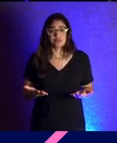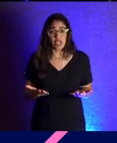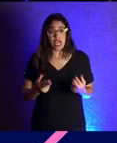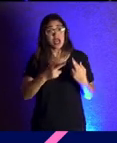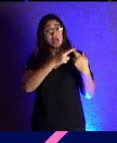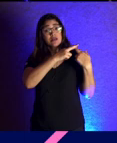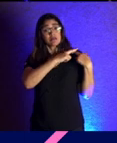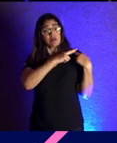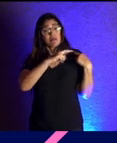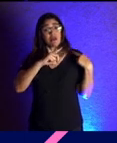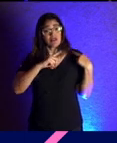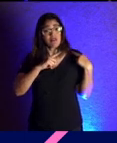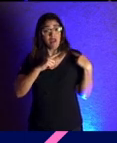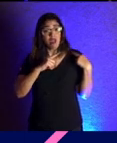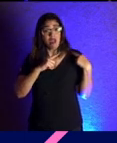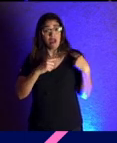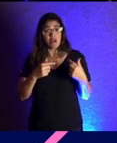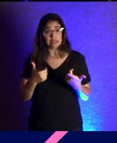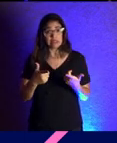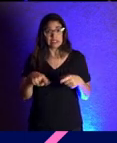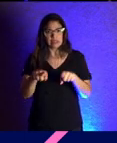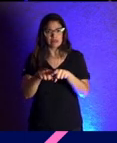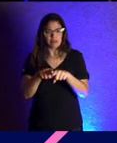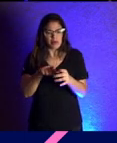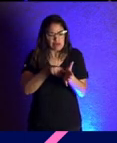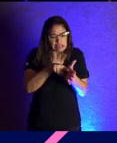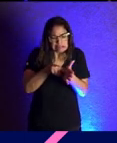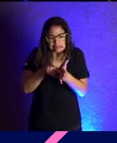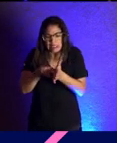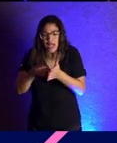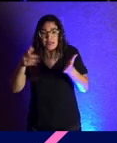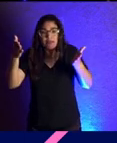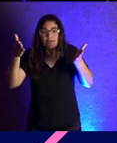a decir que vamos a intentar saber lo que se puede hacer hasta las películas